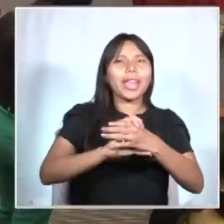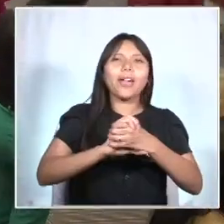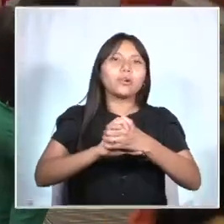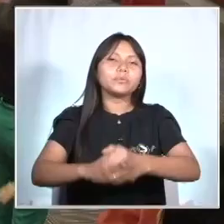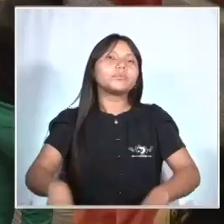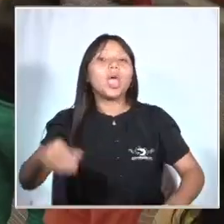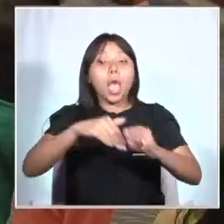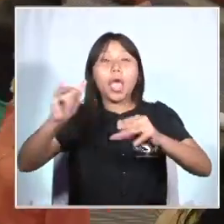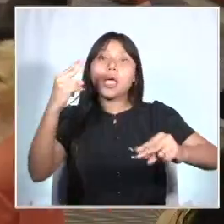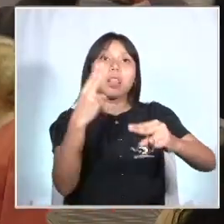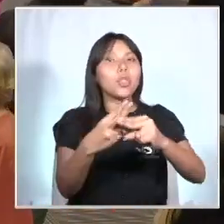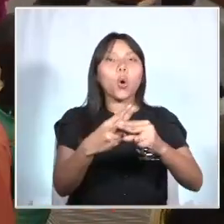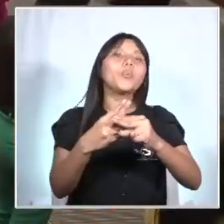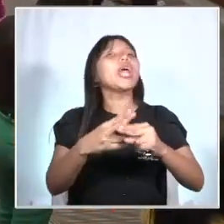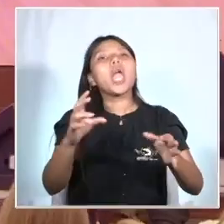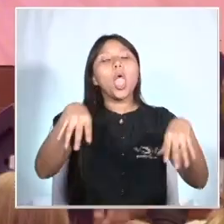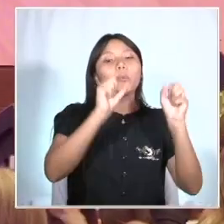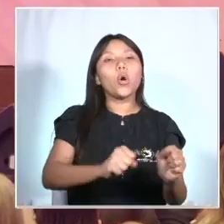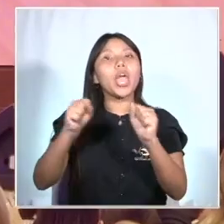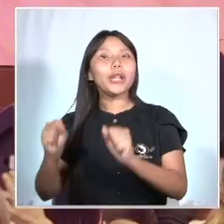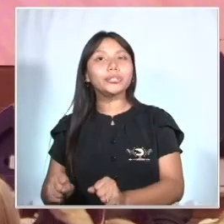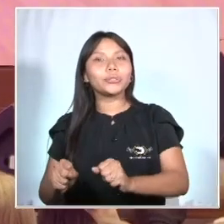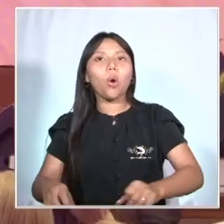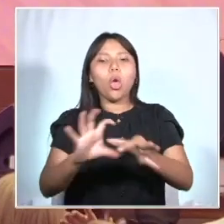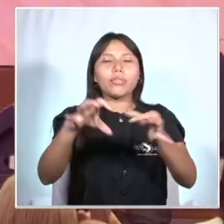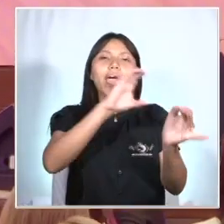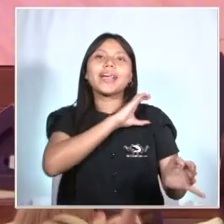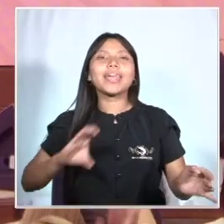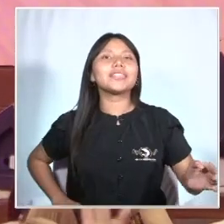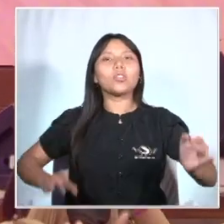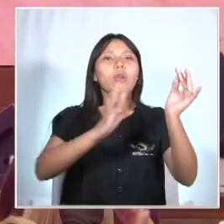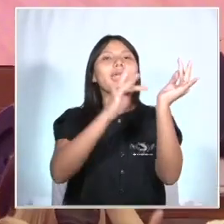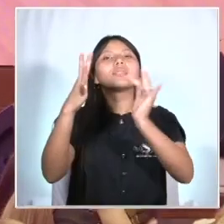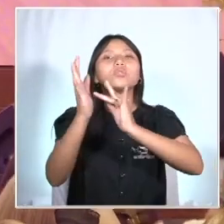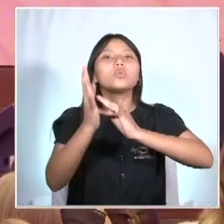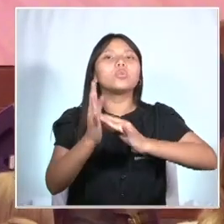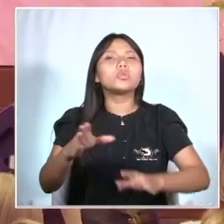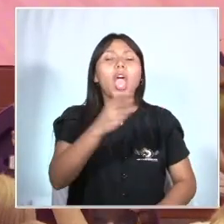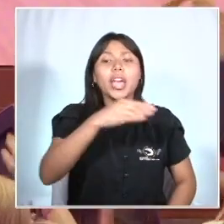En el nombre poderoso de Cristo Jesús,